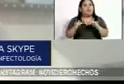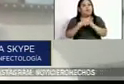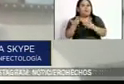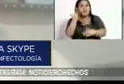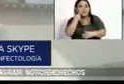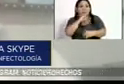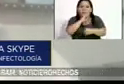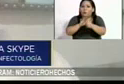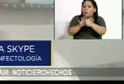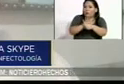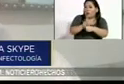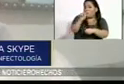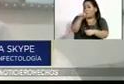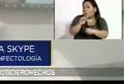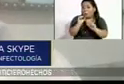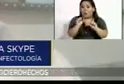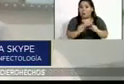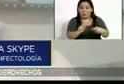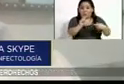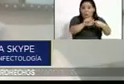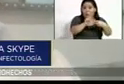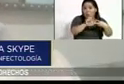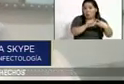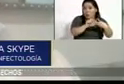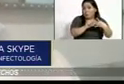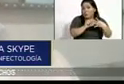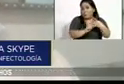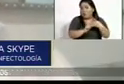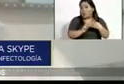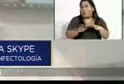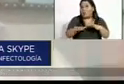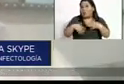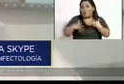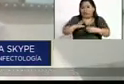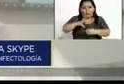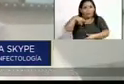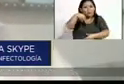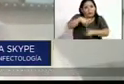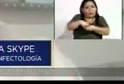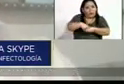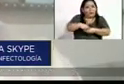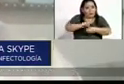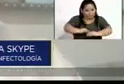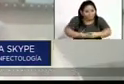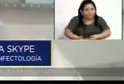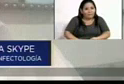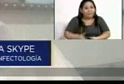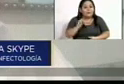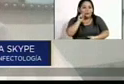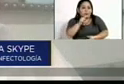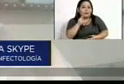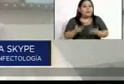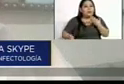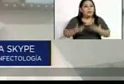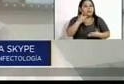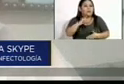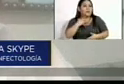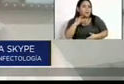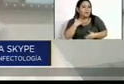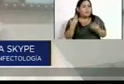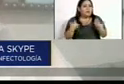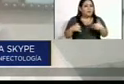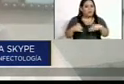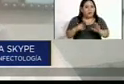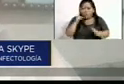no podemos nosotros mencionar que puede haber malformaciones congénitas. Pero sí, algunos síntomas de los días se ha logrado